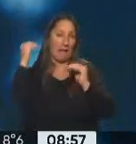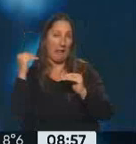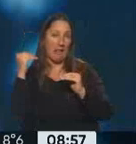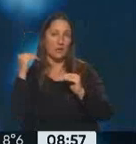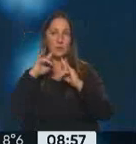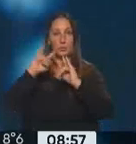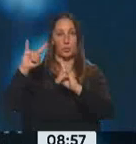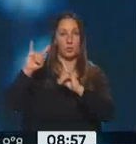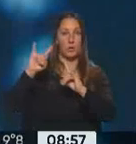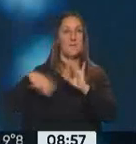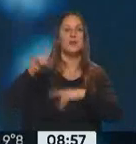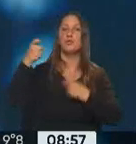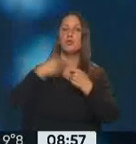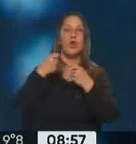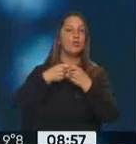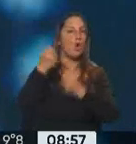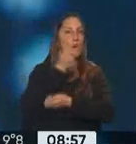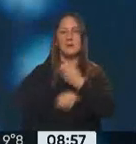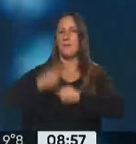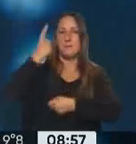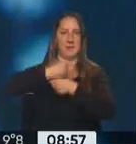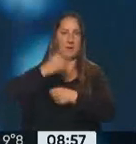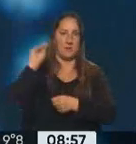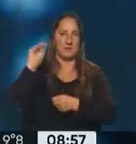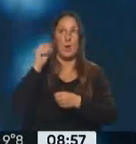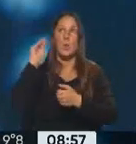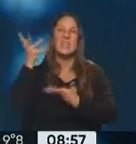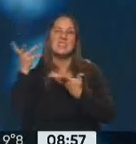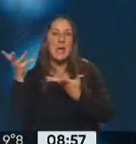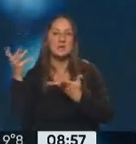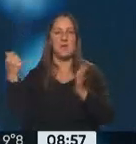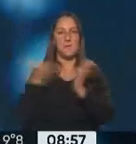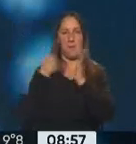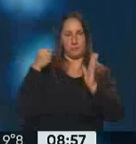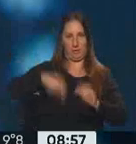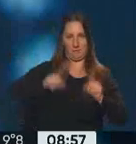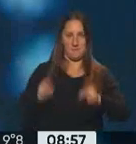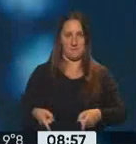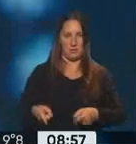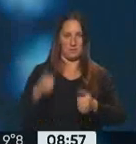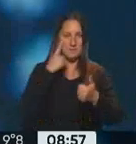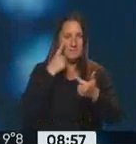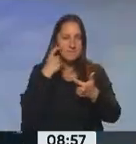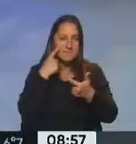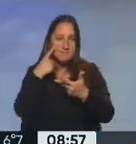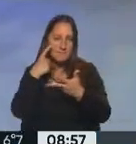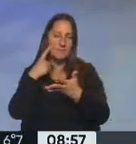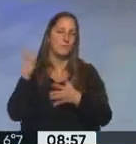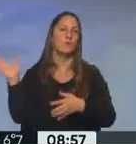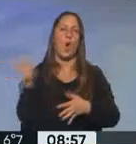ellos en nuestro principal socio comercial entonces lo que haga brasil también nos impacta entonces son varias cosas que hay que seguir a la vez el todo tiene que ver con todos